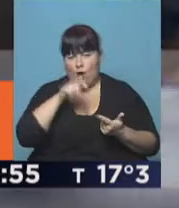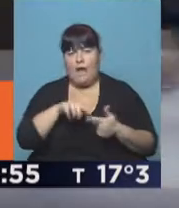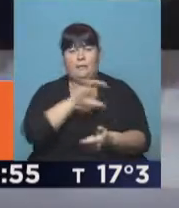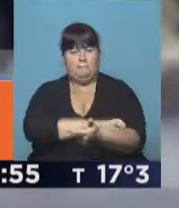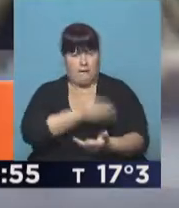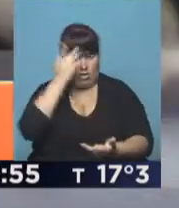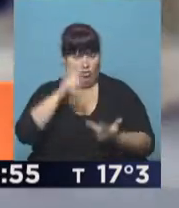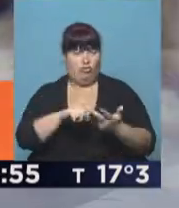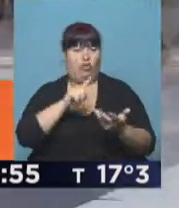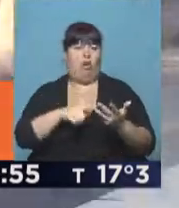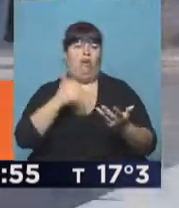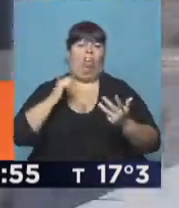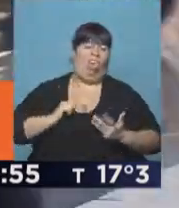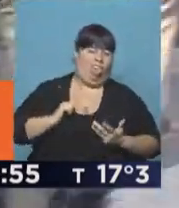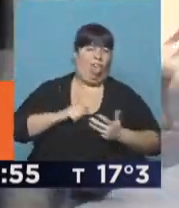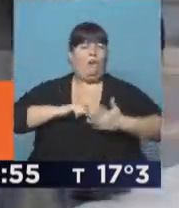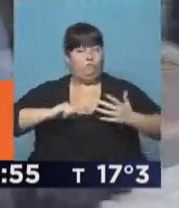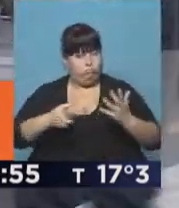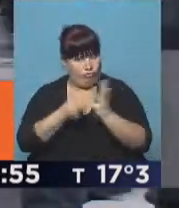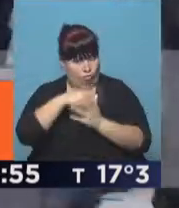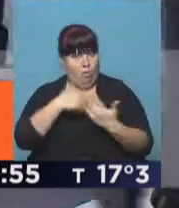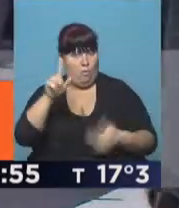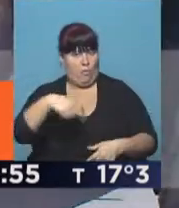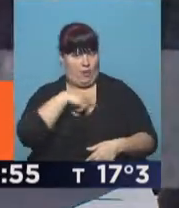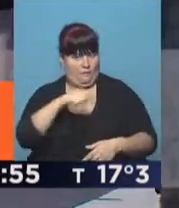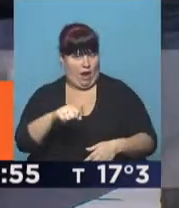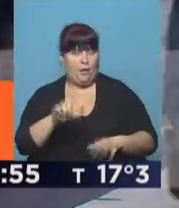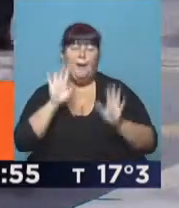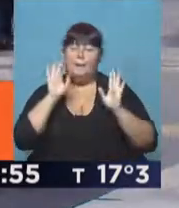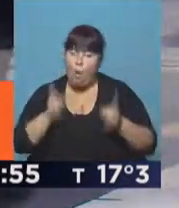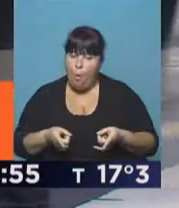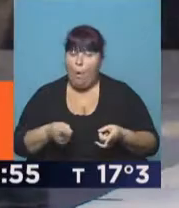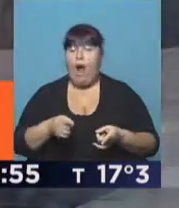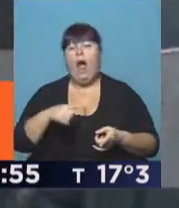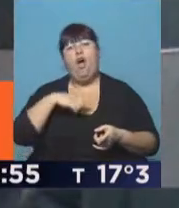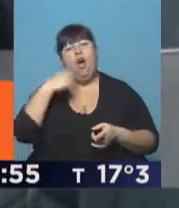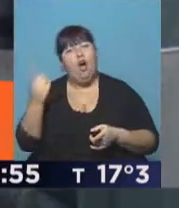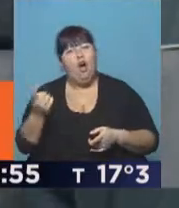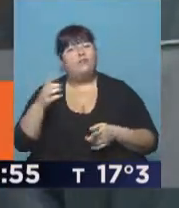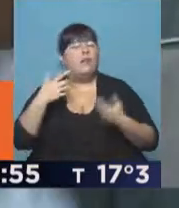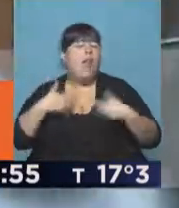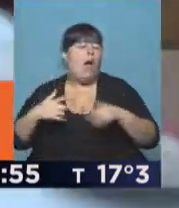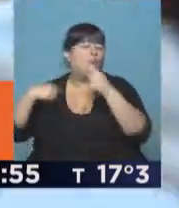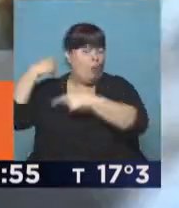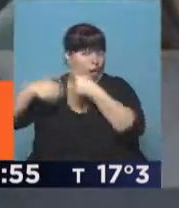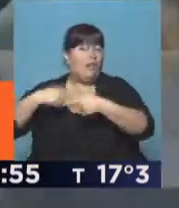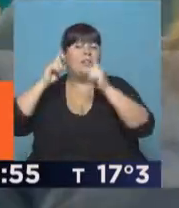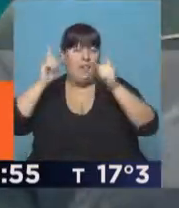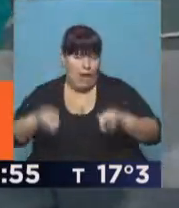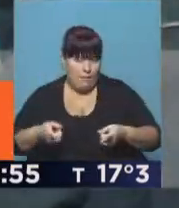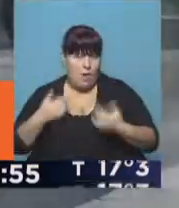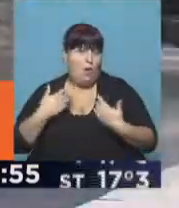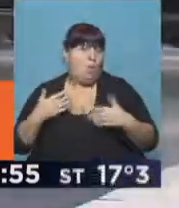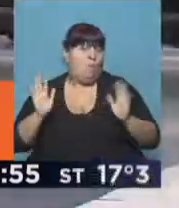presión alta, sedentarismo y obesidad. Sin embargo, existe el factor genético hereditario que